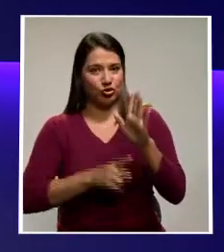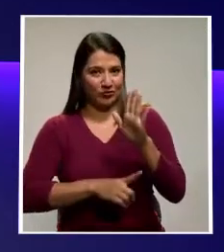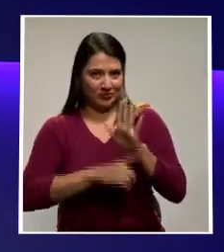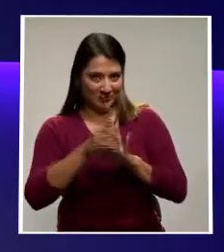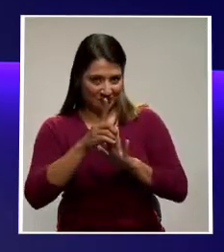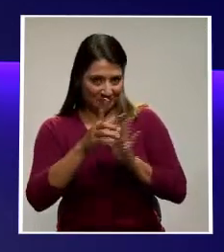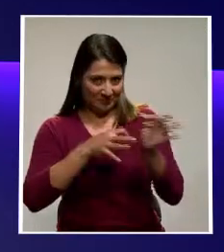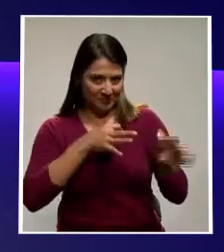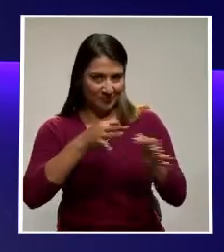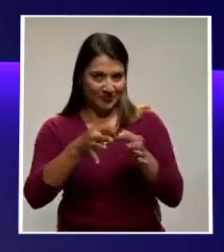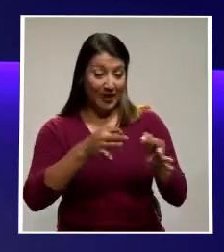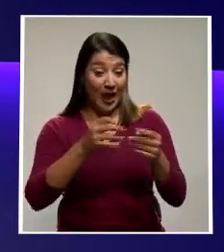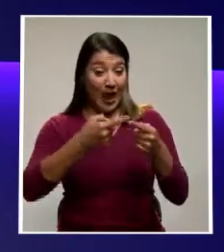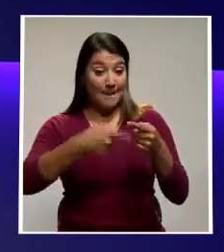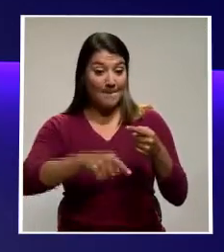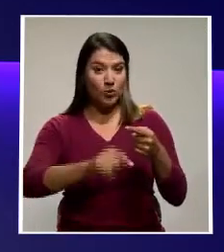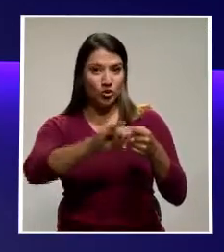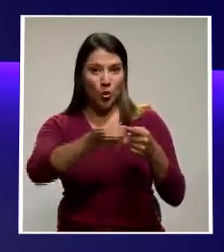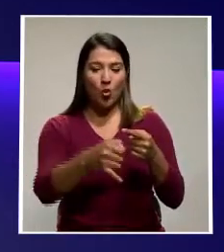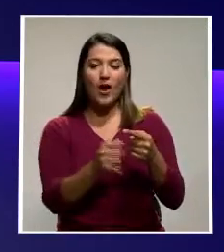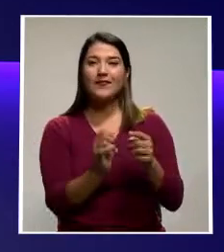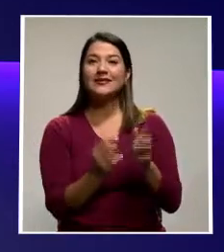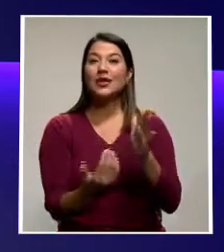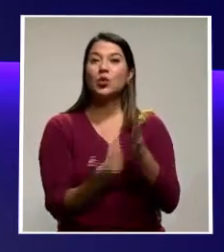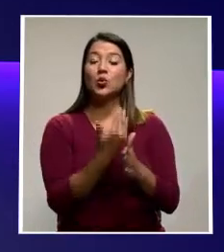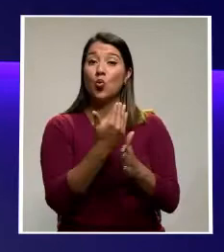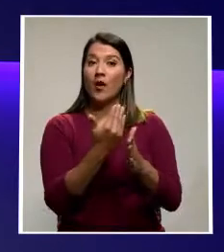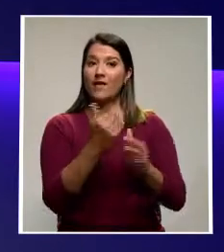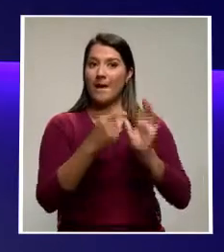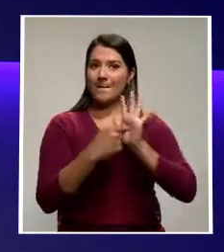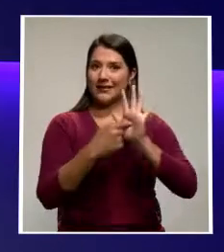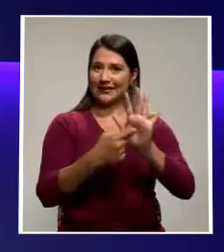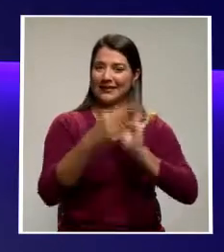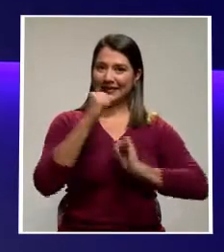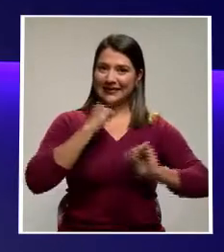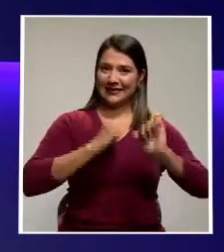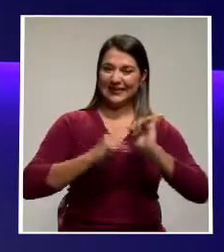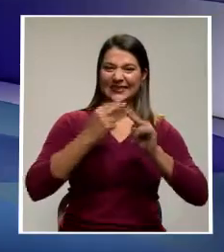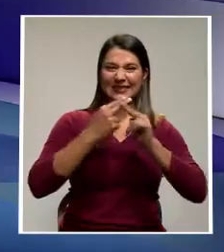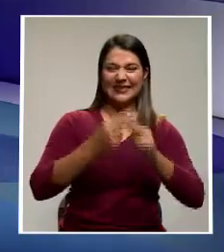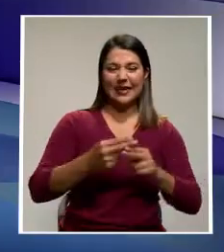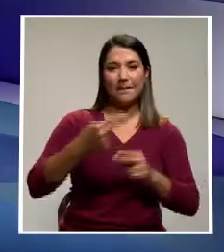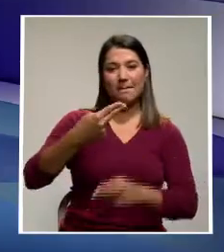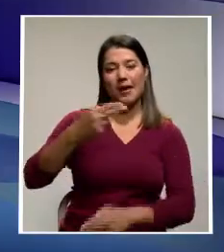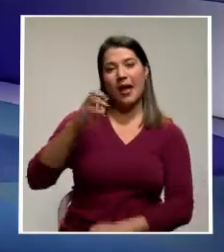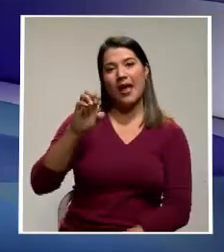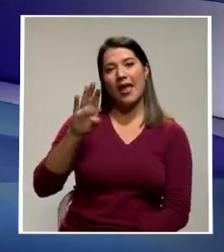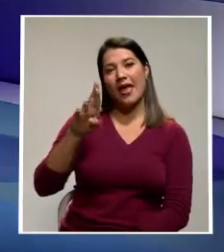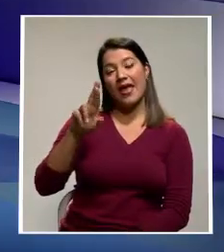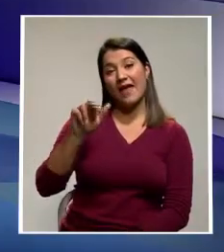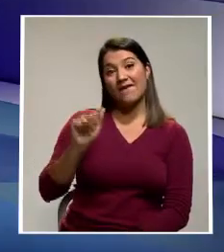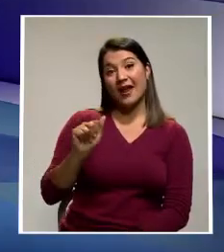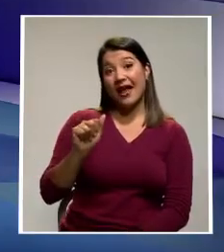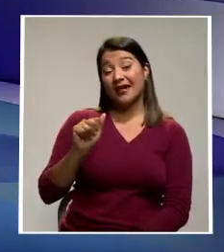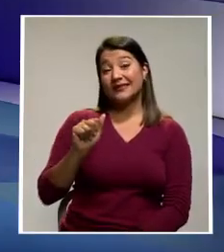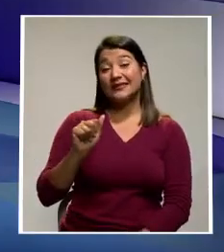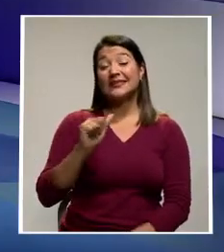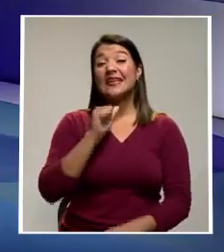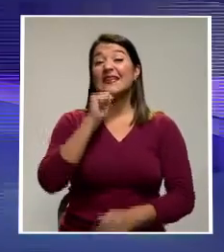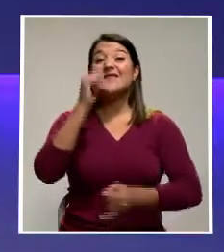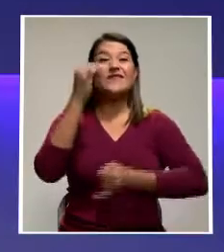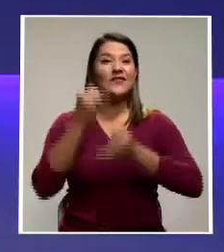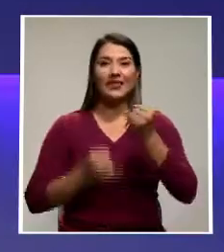estrenan La Hebra Infinita en el Calderón Guardia. Contanos, ¿qué es? Bueno, es un